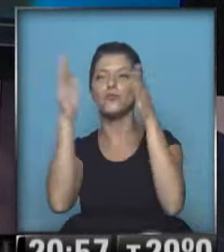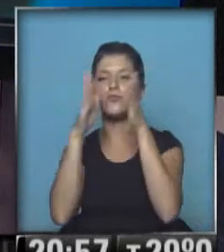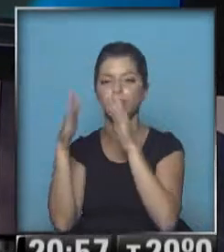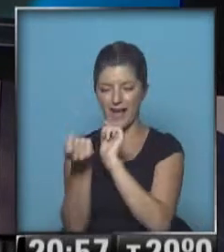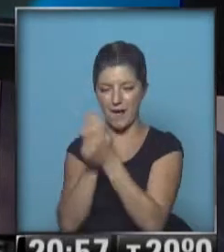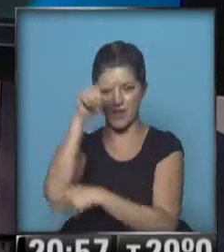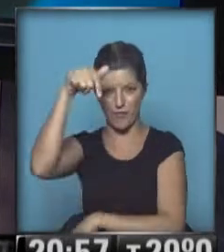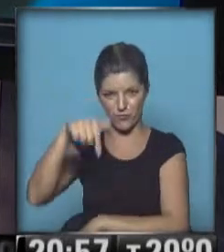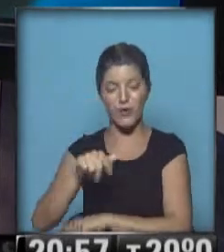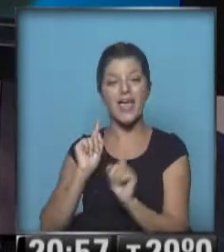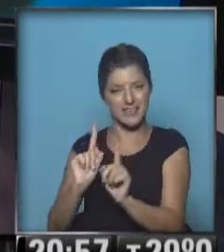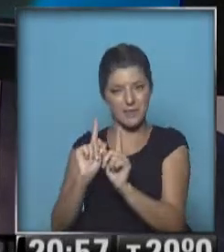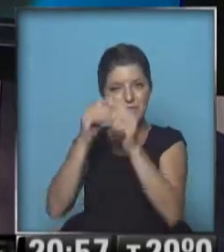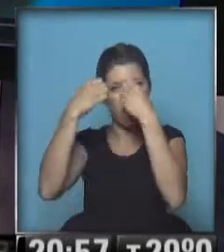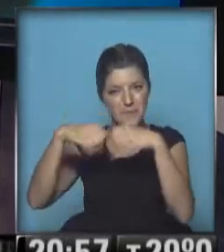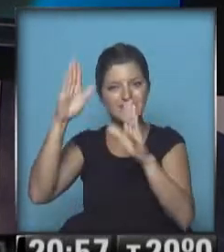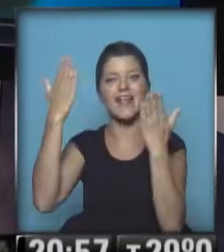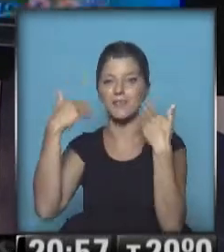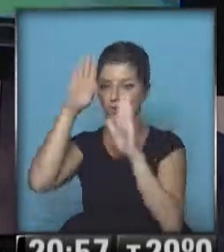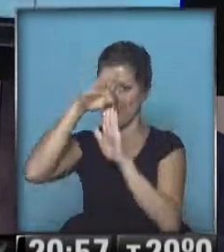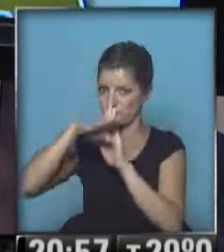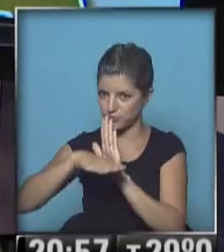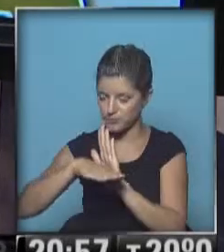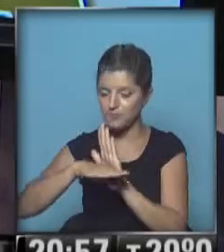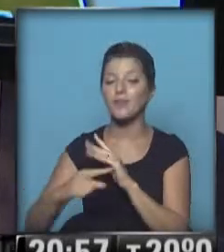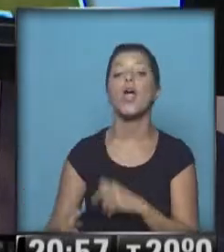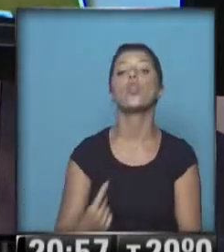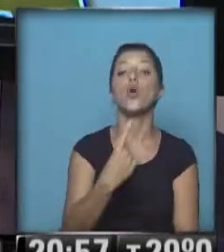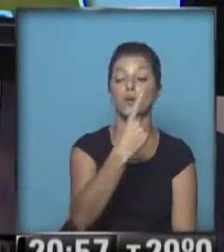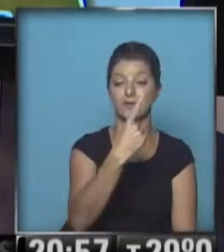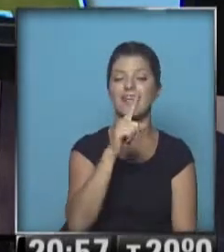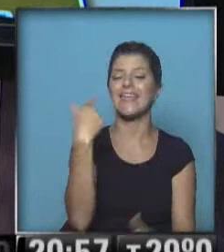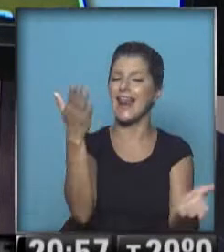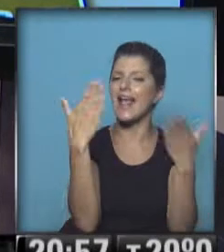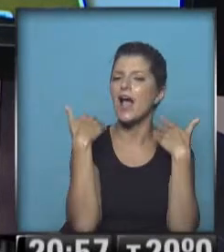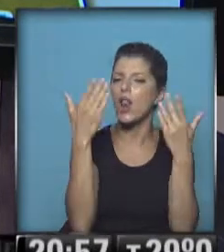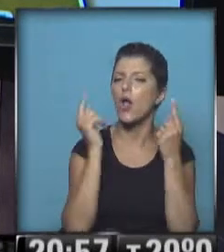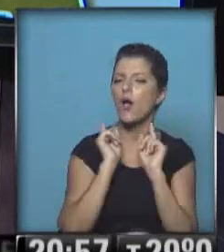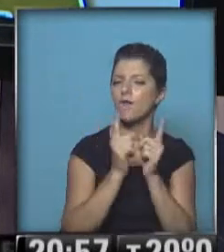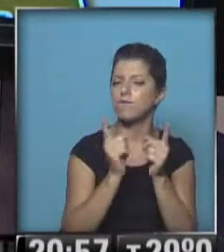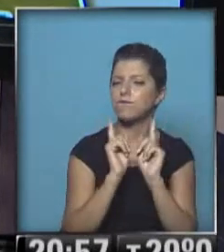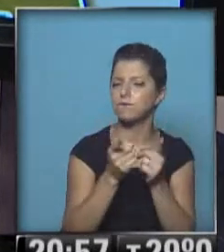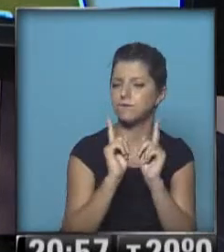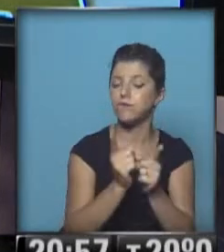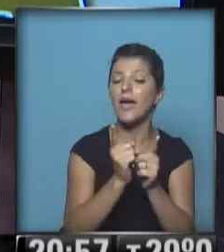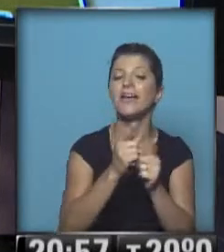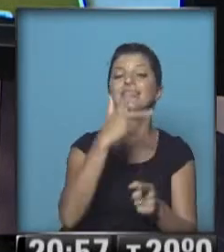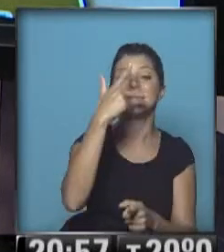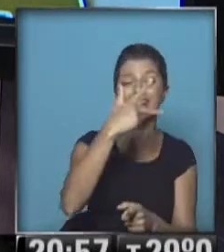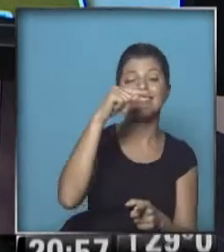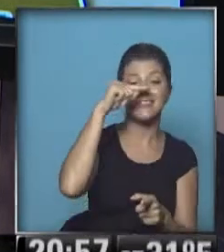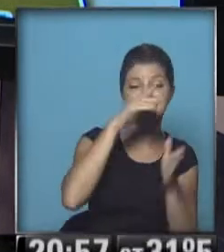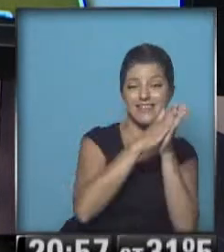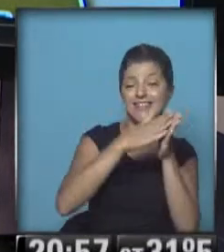partir de ese momento comenzará a descender la temperatura. En el noroeste argentino, aquí el calor seguirá siendo el protagonista. 37